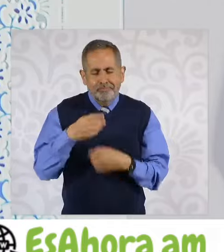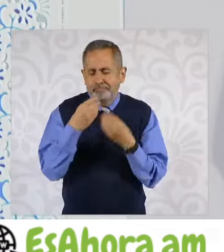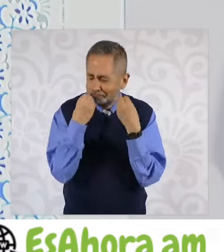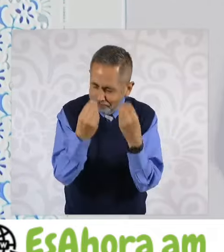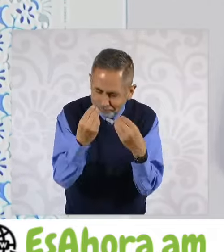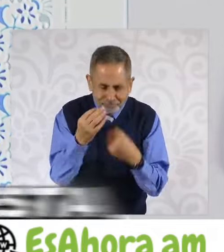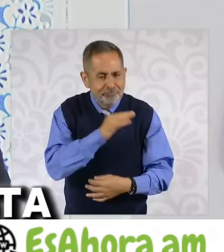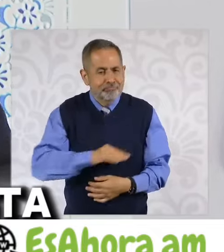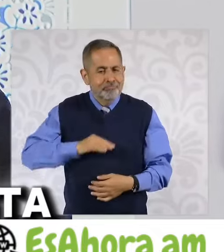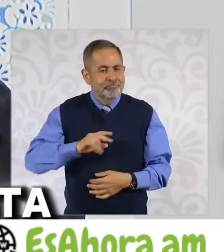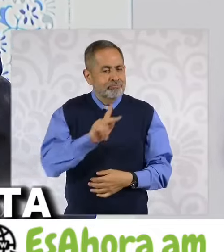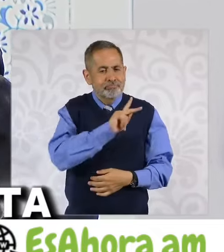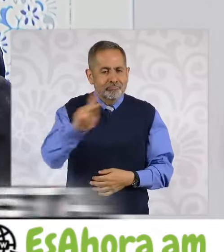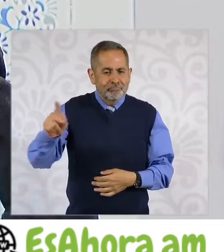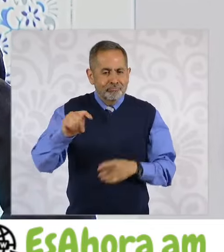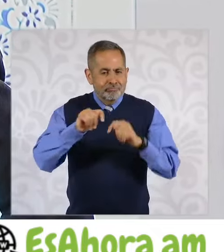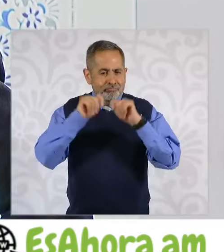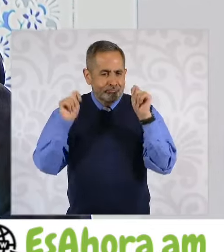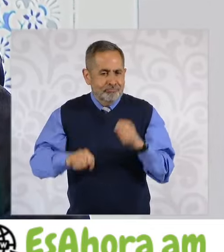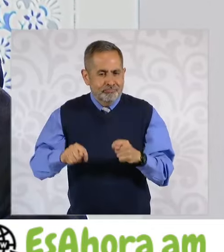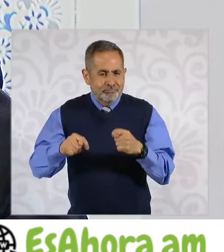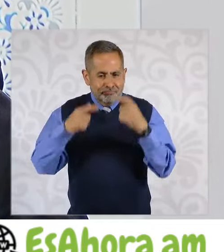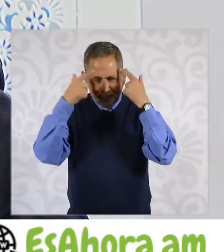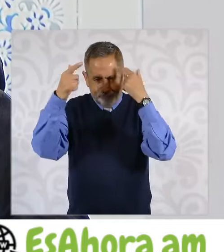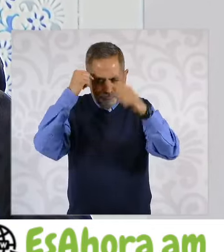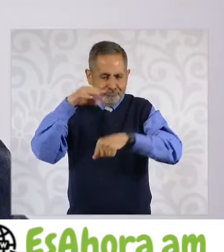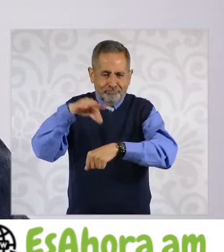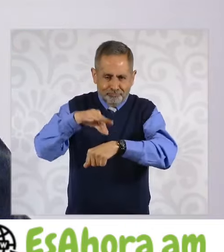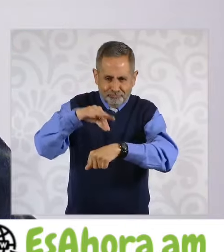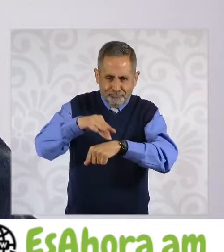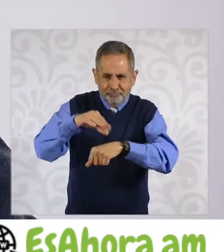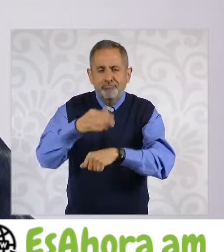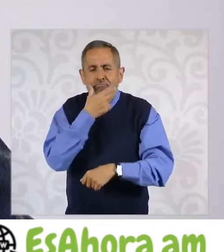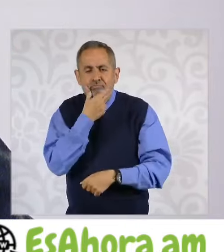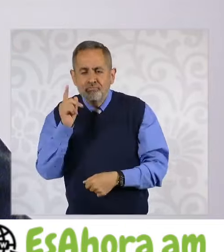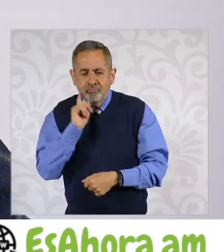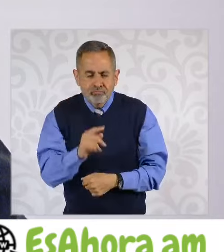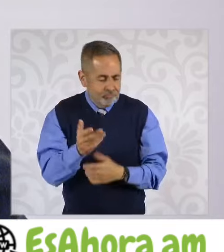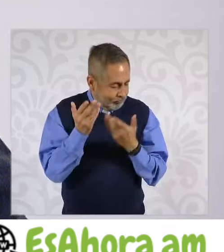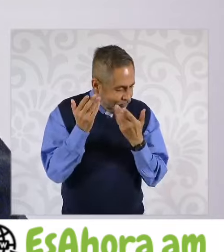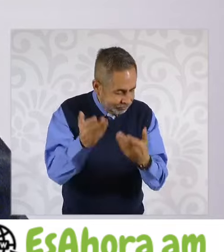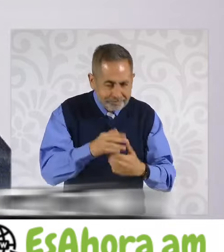felicidades a todos los que desempeñan esta gran profesión. No se nos olvida